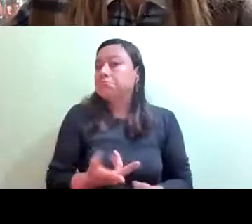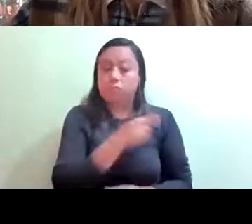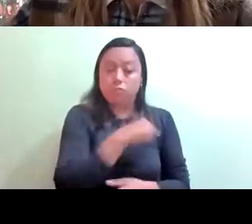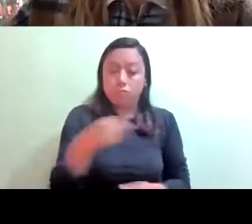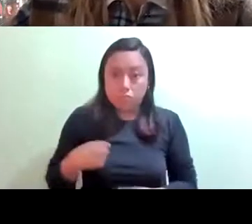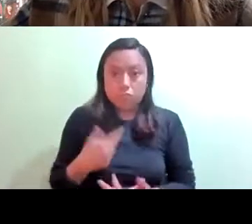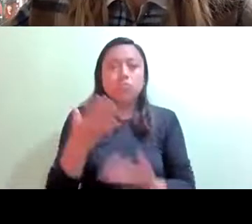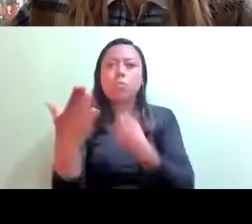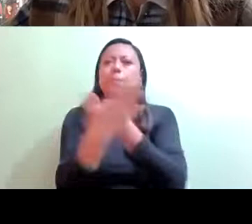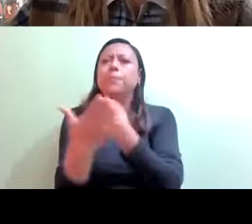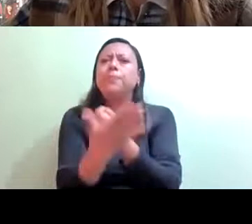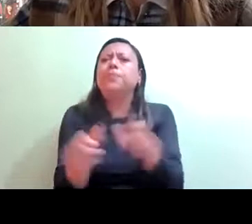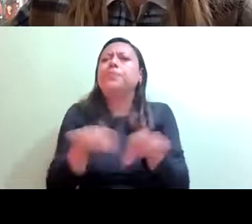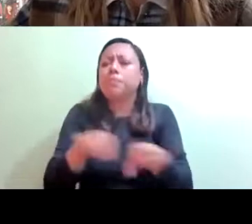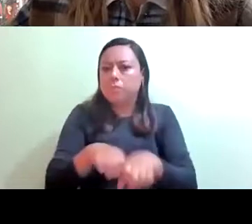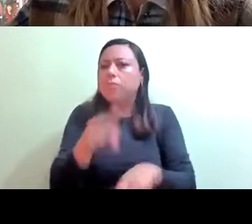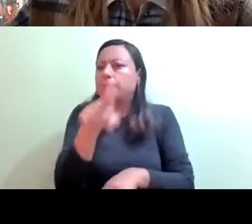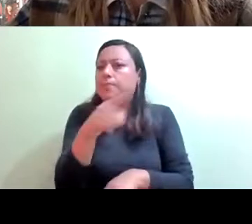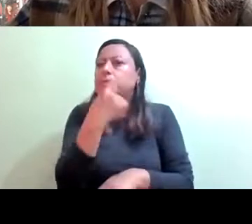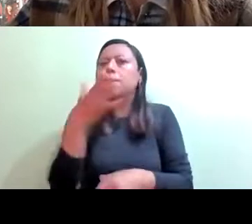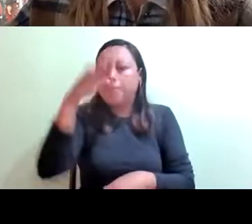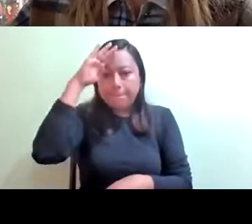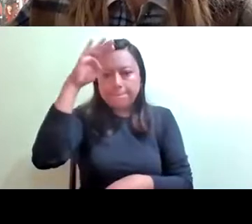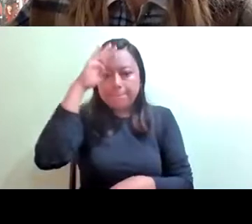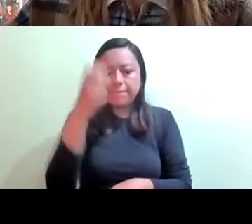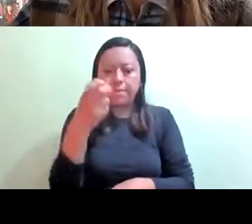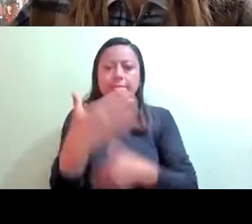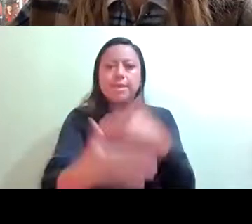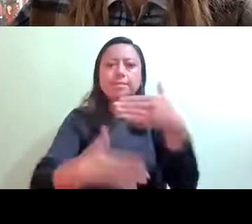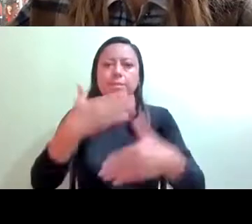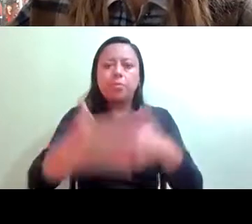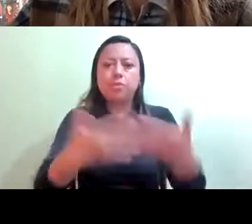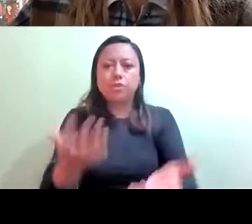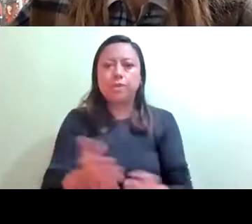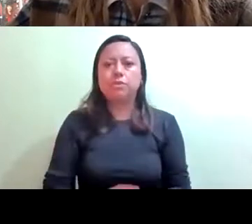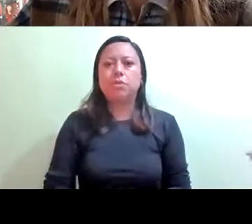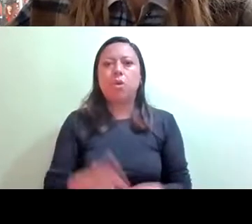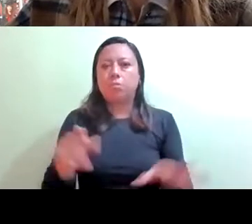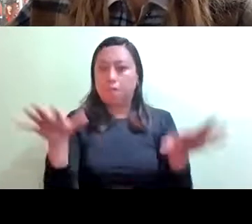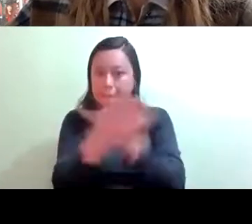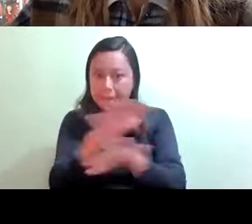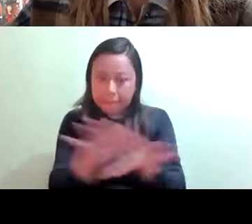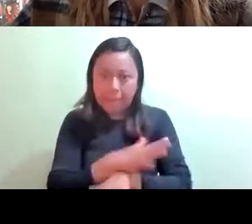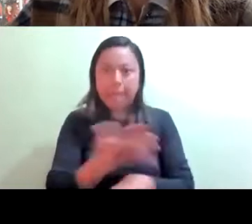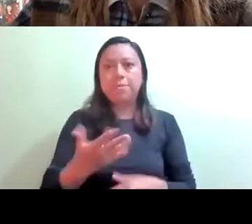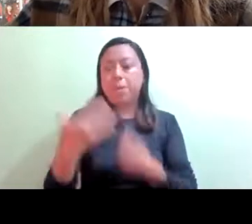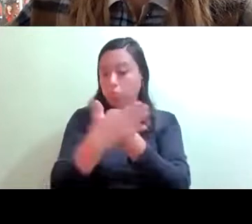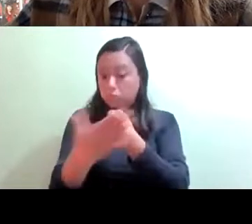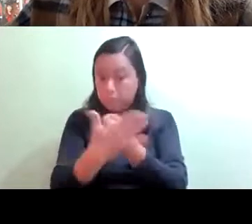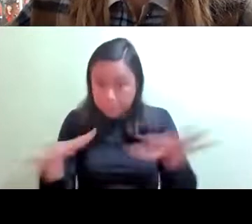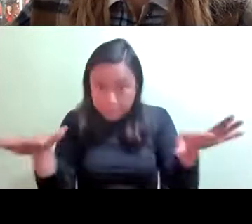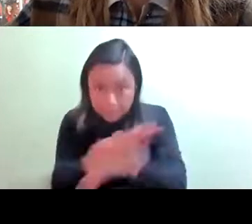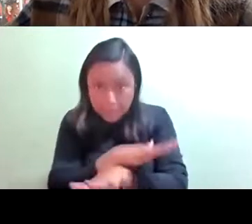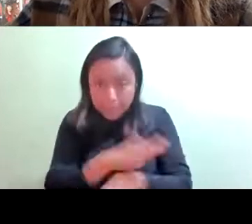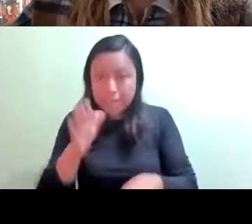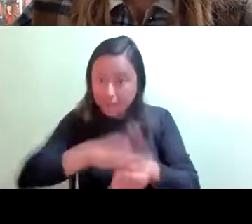¿Cómo ve usted este proceso? El proceso productivo ha cambiado, está cambiando, va a cambiar todavía